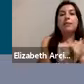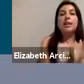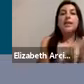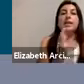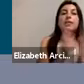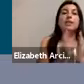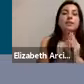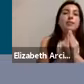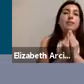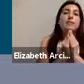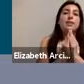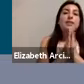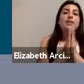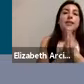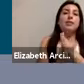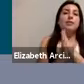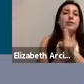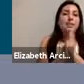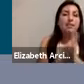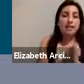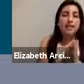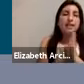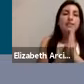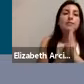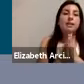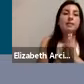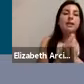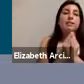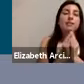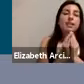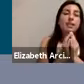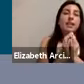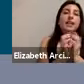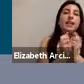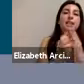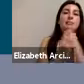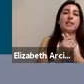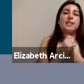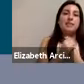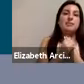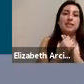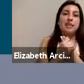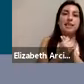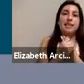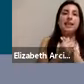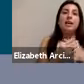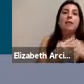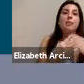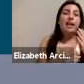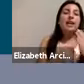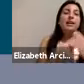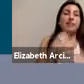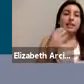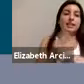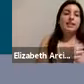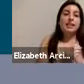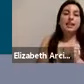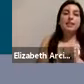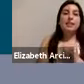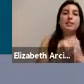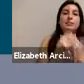video. Ni con anteojos convencionales. Eso nos habla que requiere más de un especialista para lo